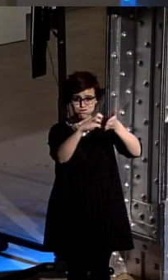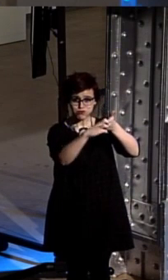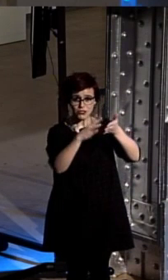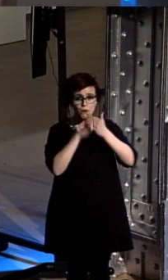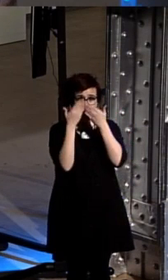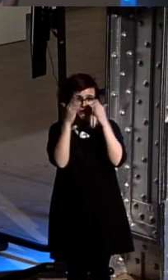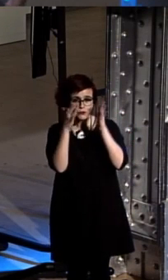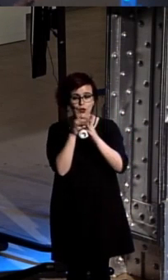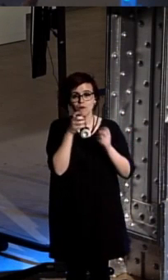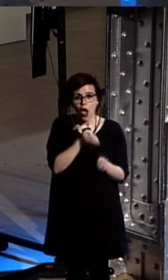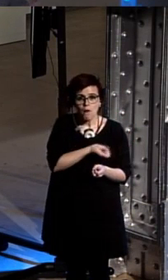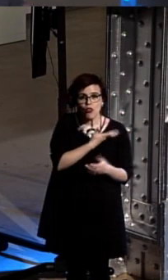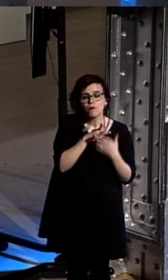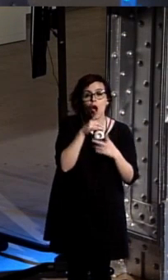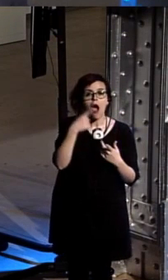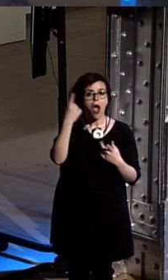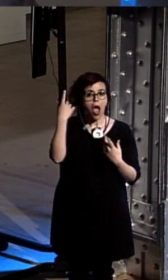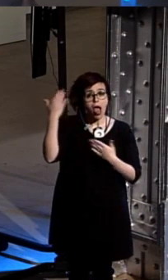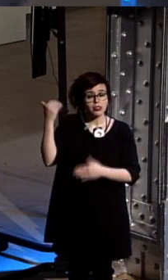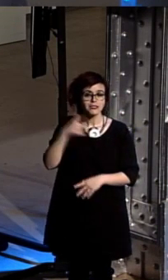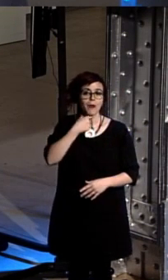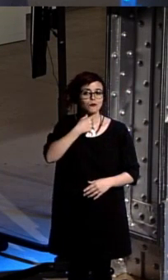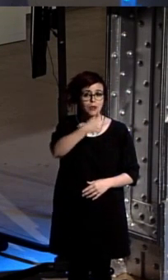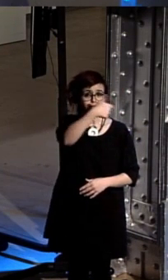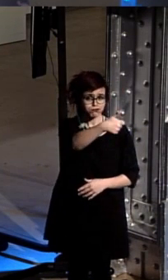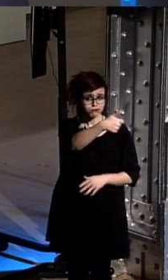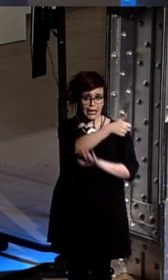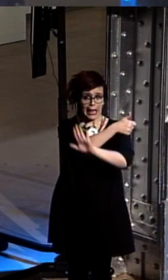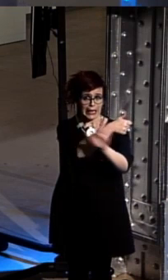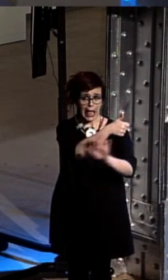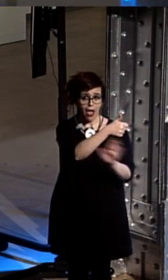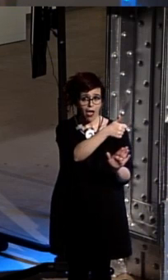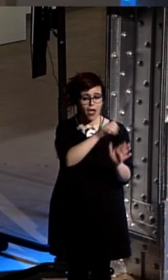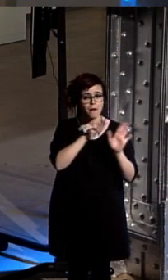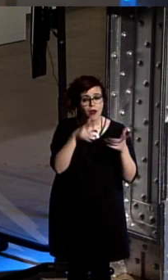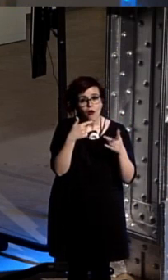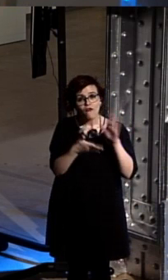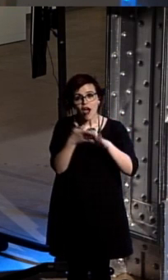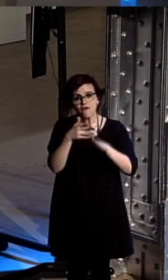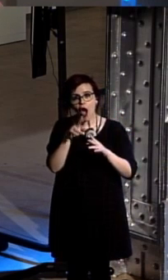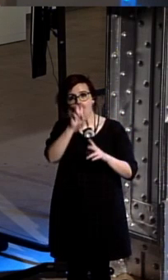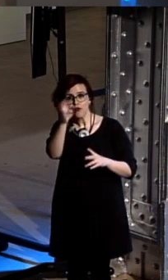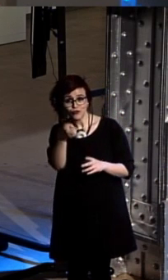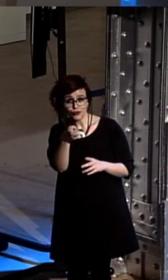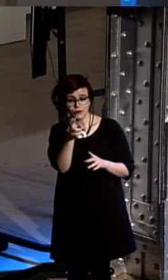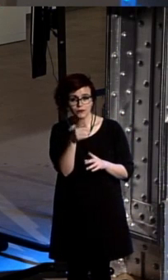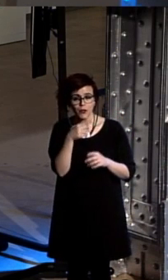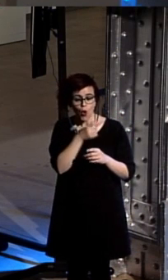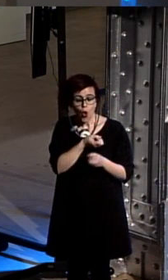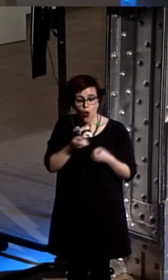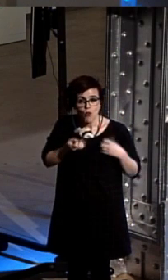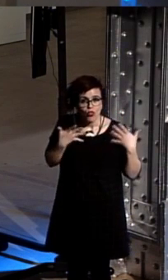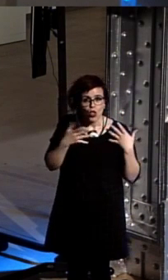emociones más allá del me gusta típico. Y esto esto demuestra que ahora somos